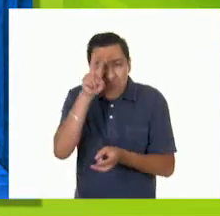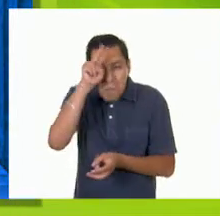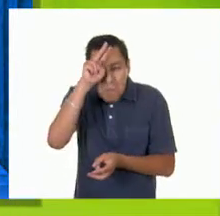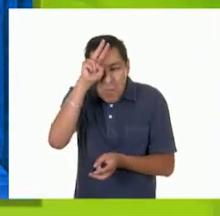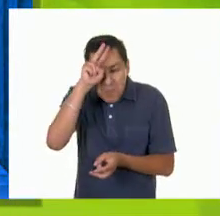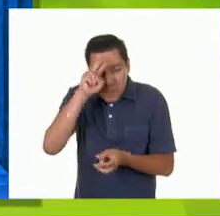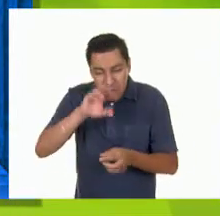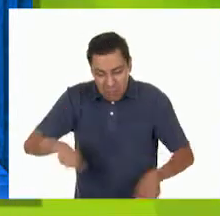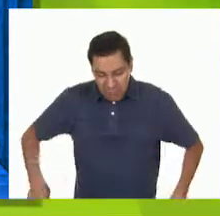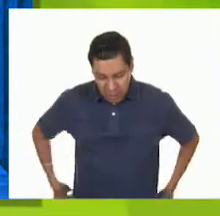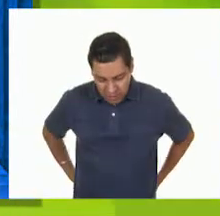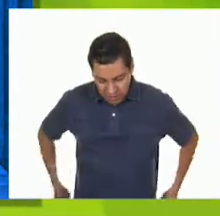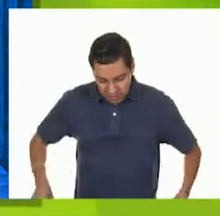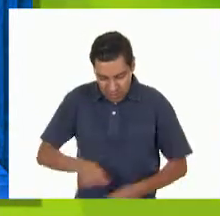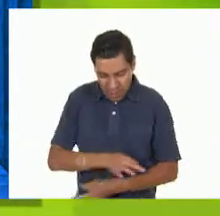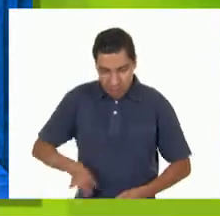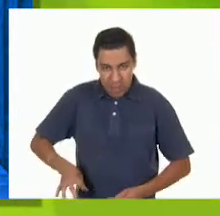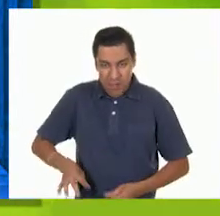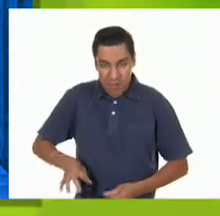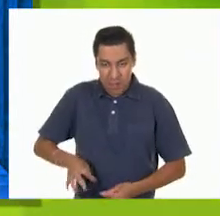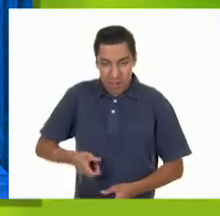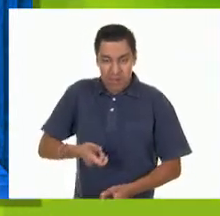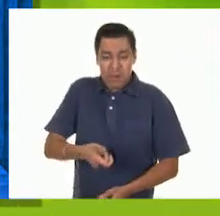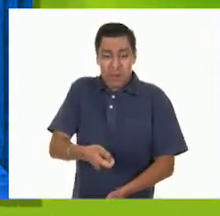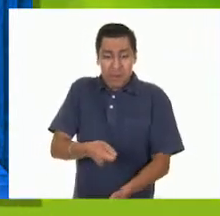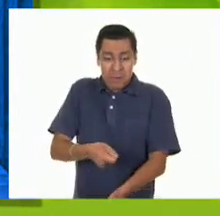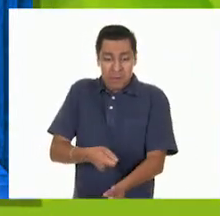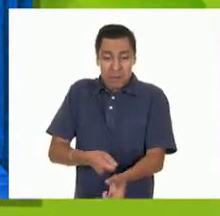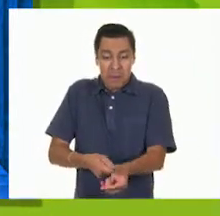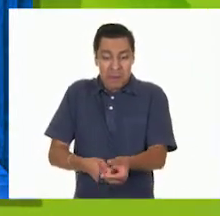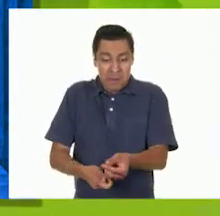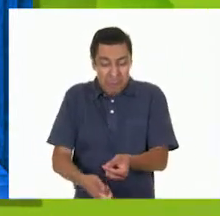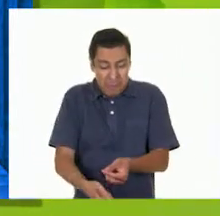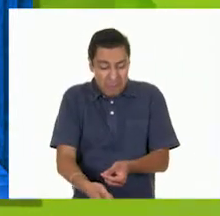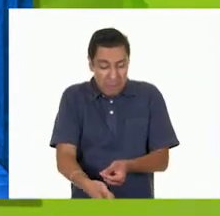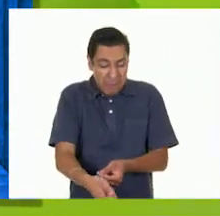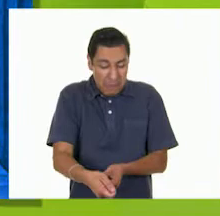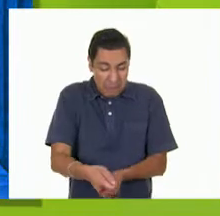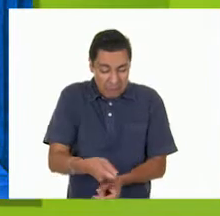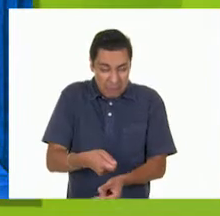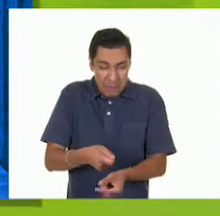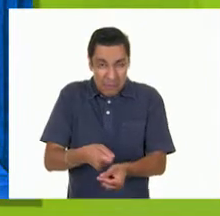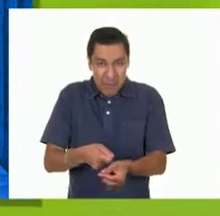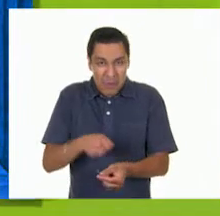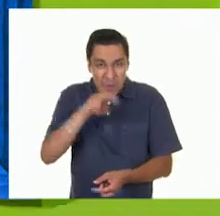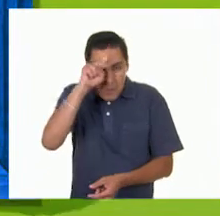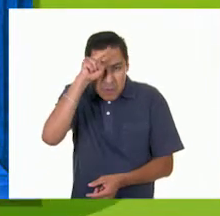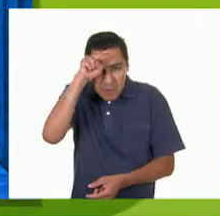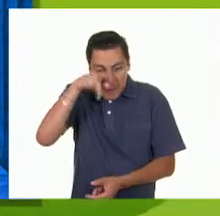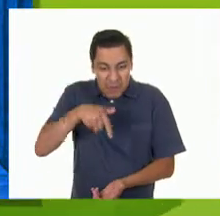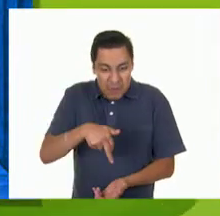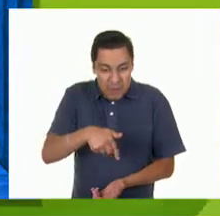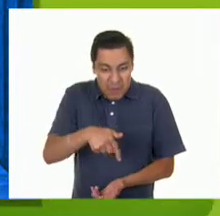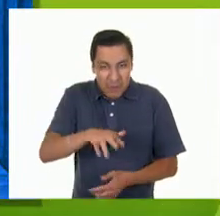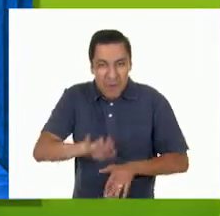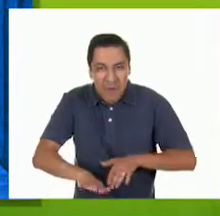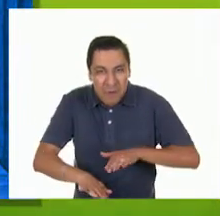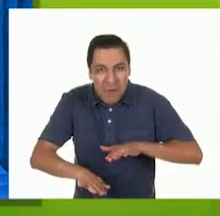la siguió la hornilla caminó rodio las montañas